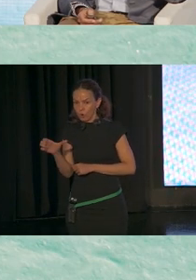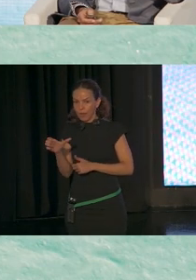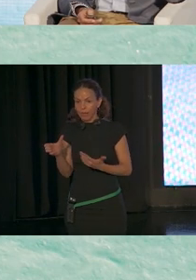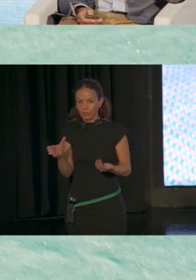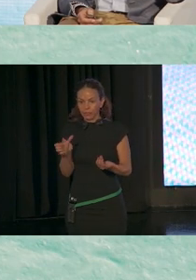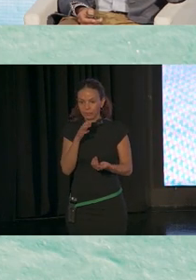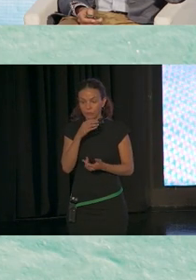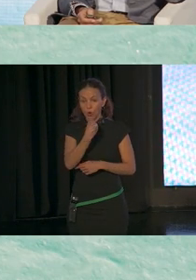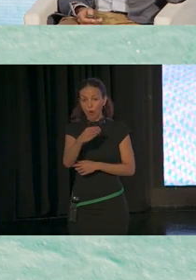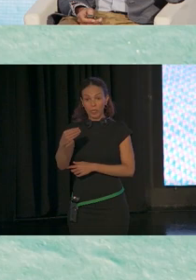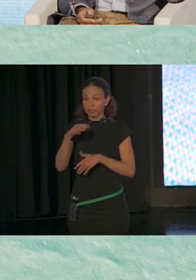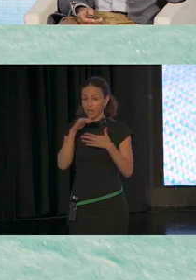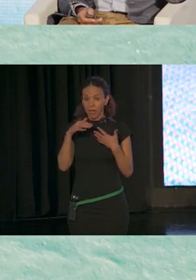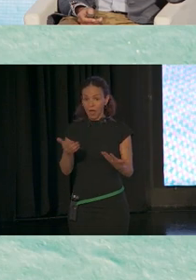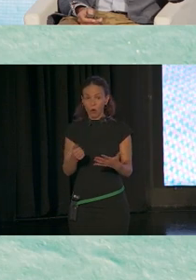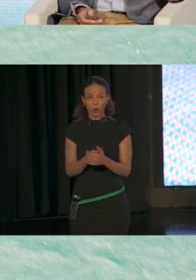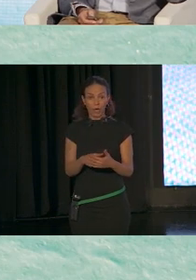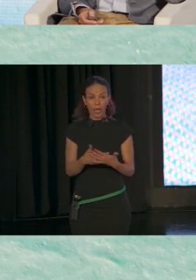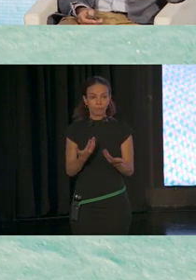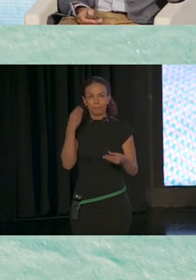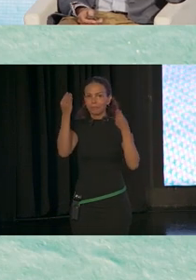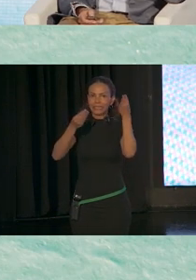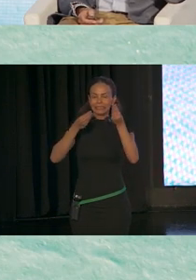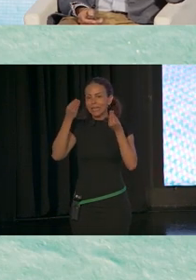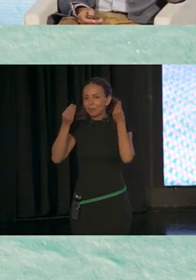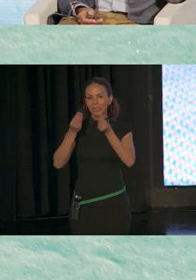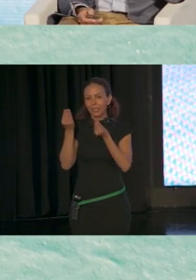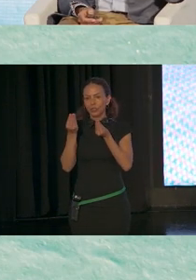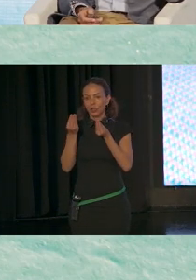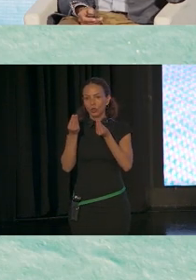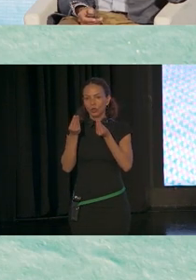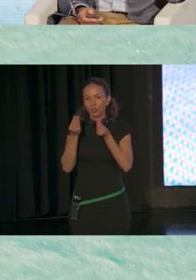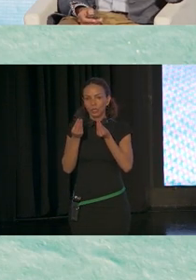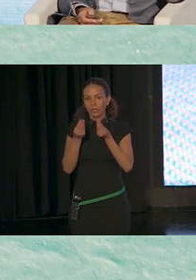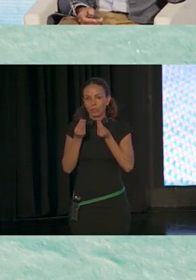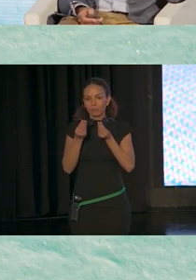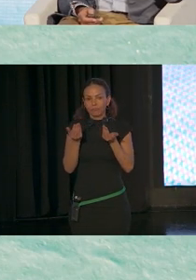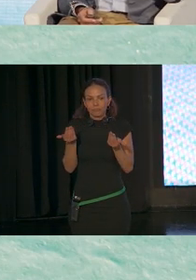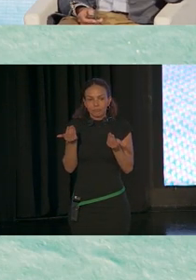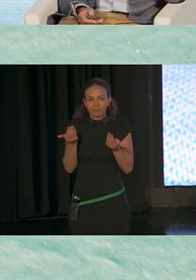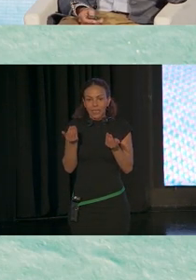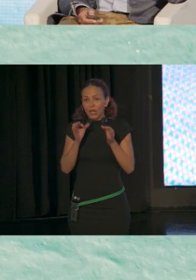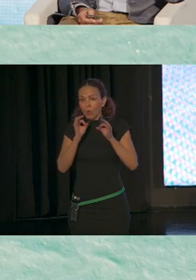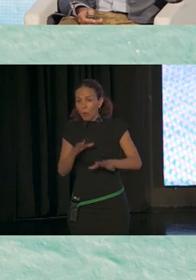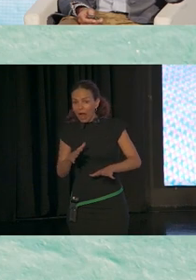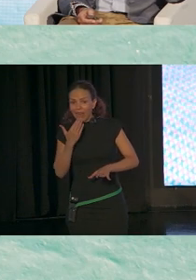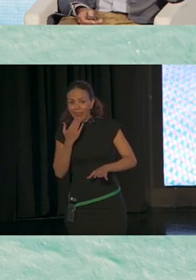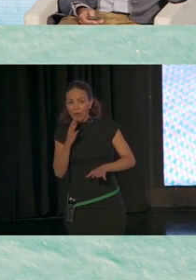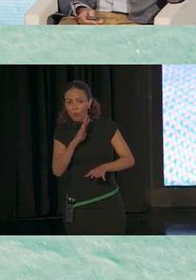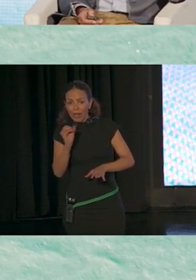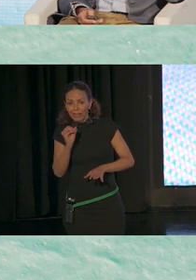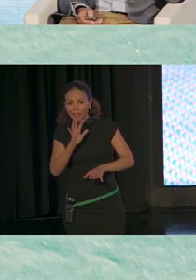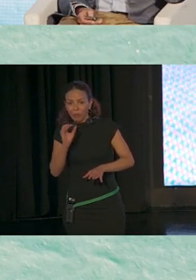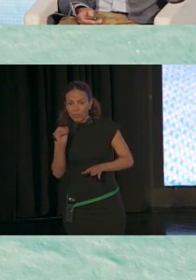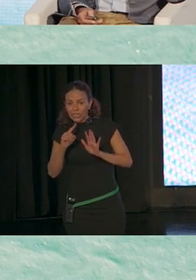los jóvenes de ahora no tienen las aspiraciones de las personas que ahora pueden estar en los 40, 50, 60 años.